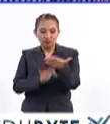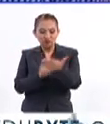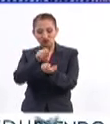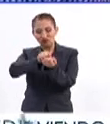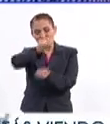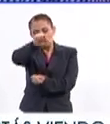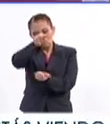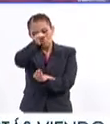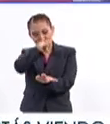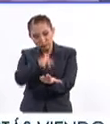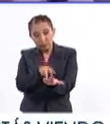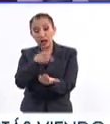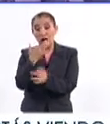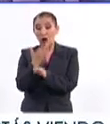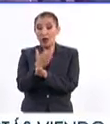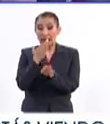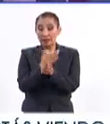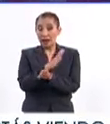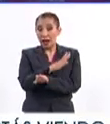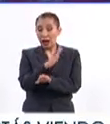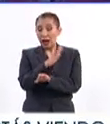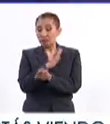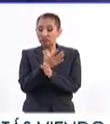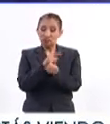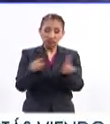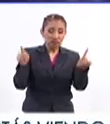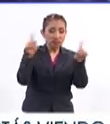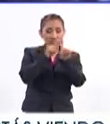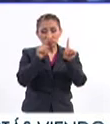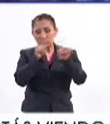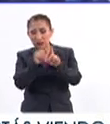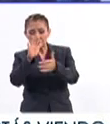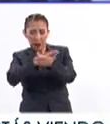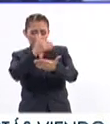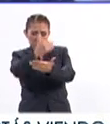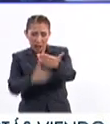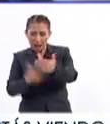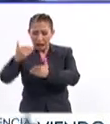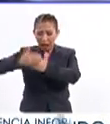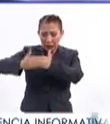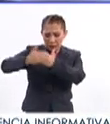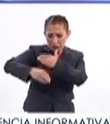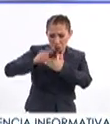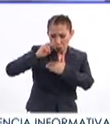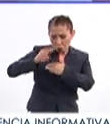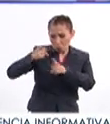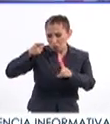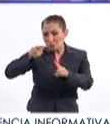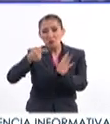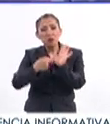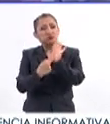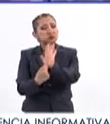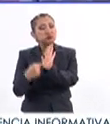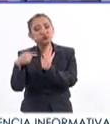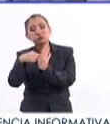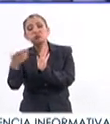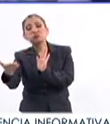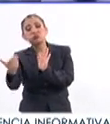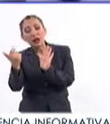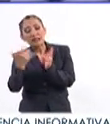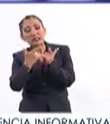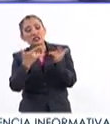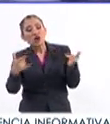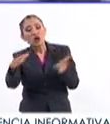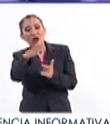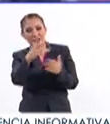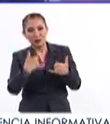de códices. Actualmente existe una amplia diversidad de documentos y archivos que tienen como objetivo acercar la